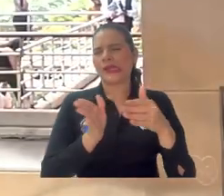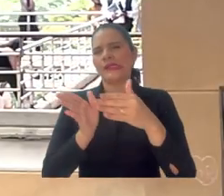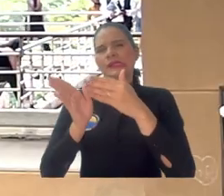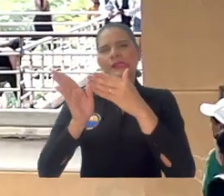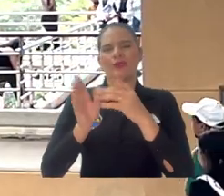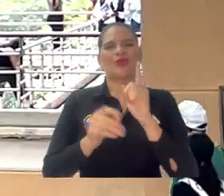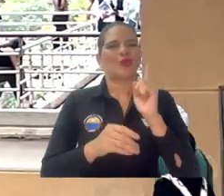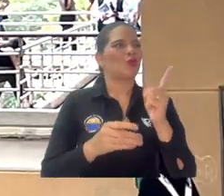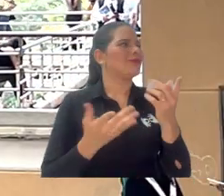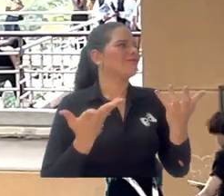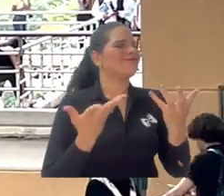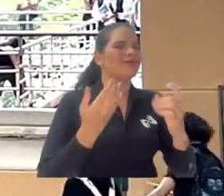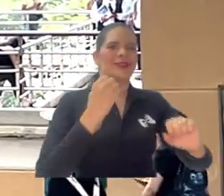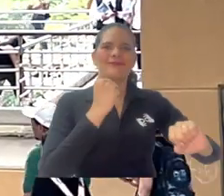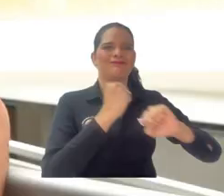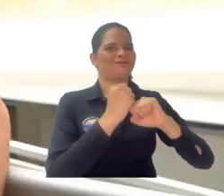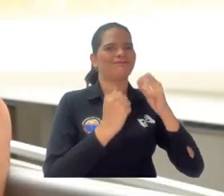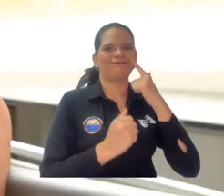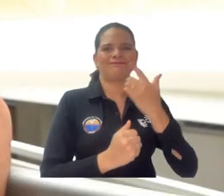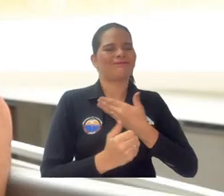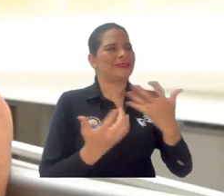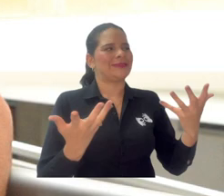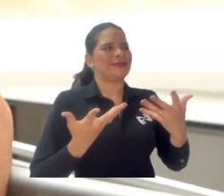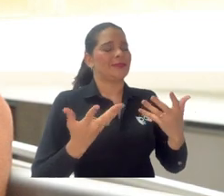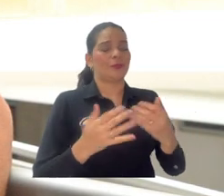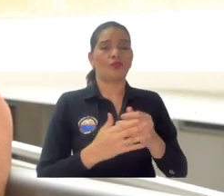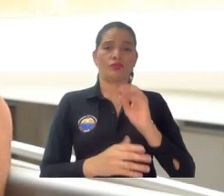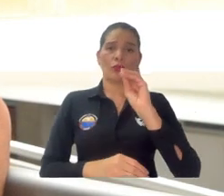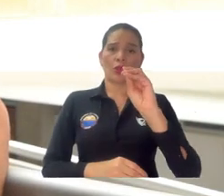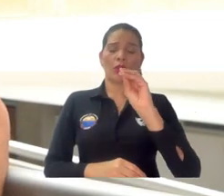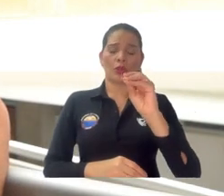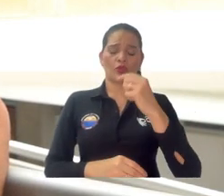ante la falta de apoyo de sus padres. En el año